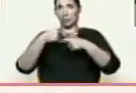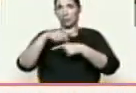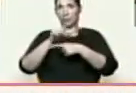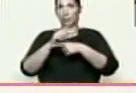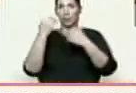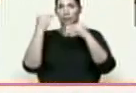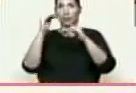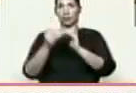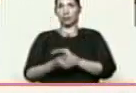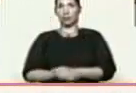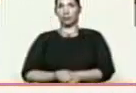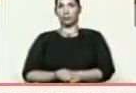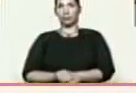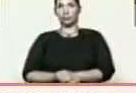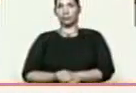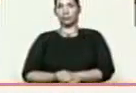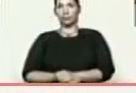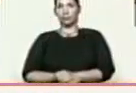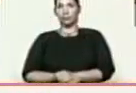¿Terminamos?